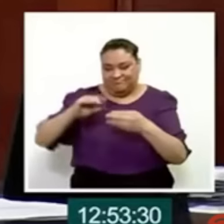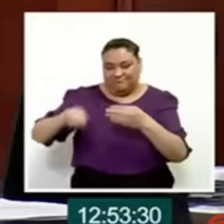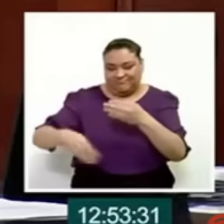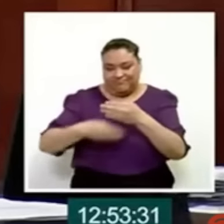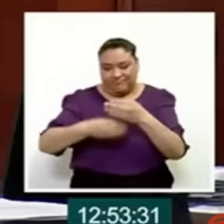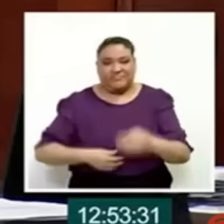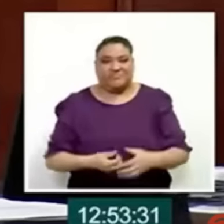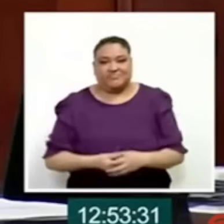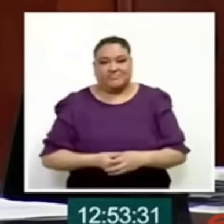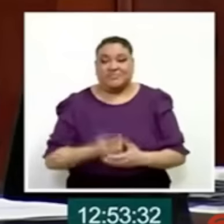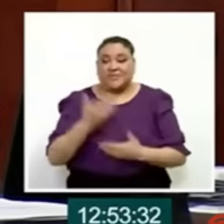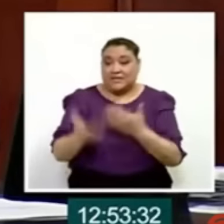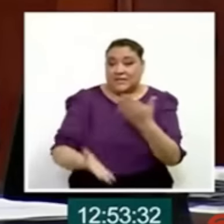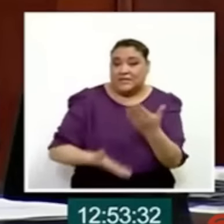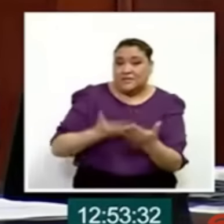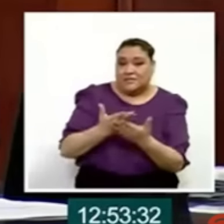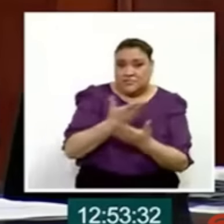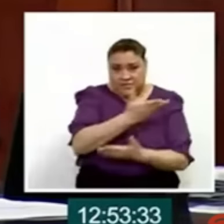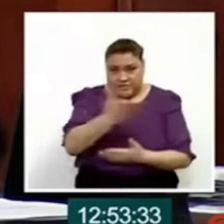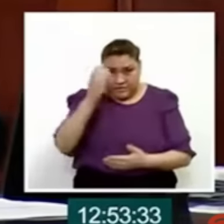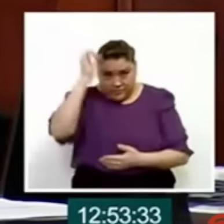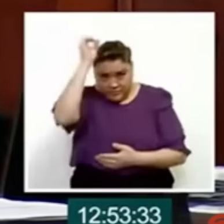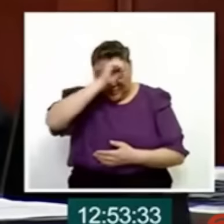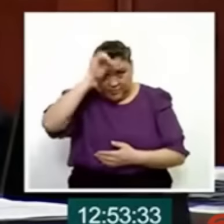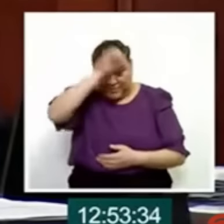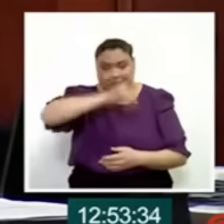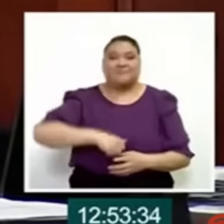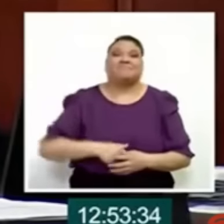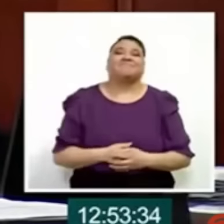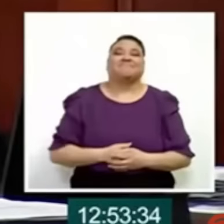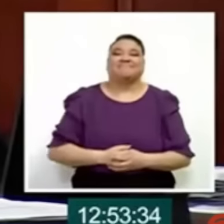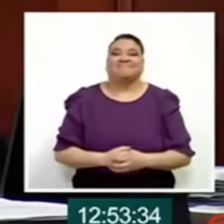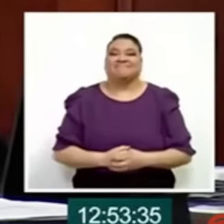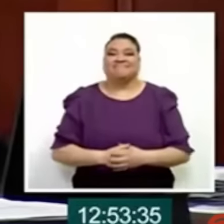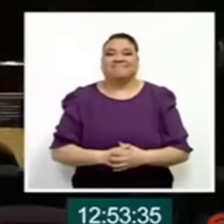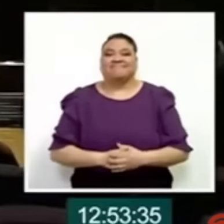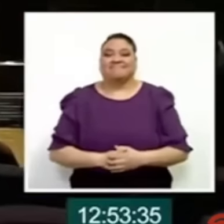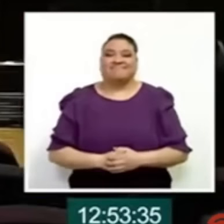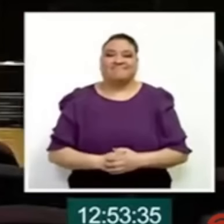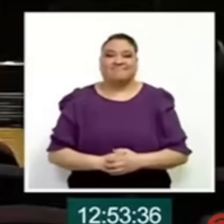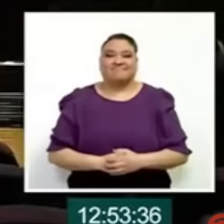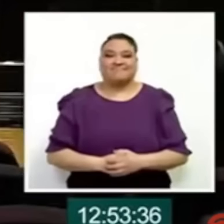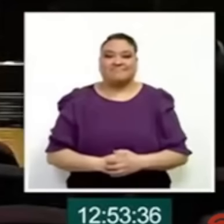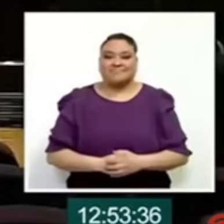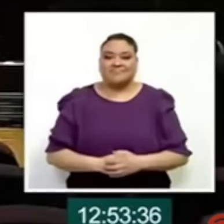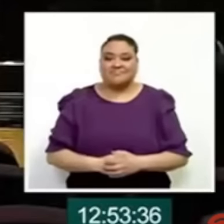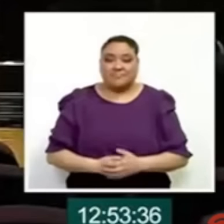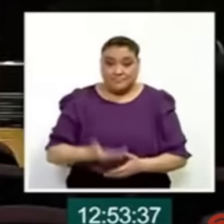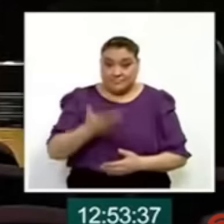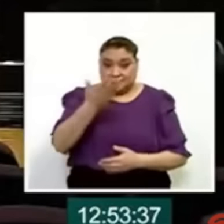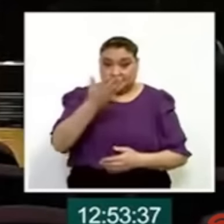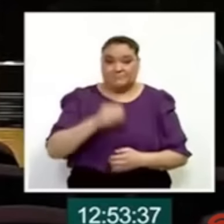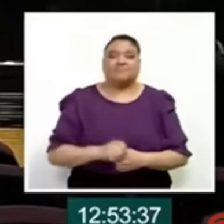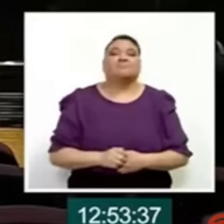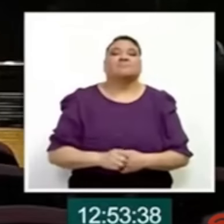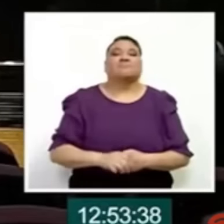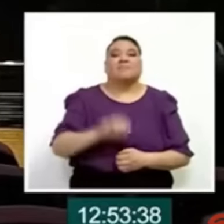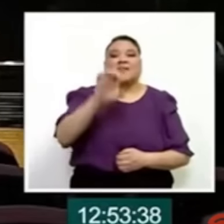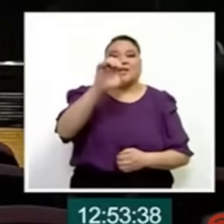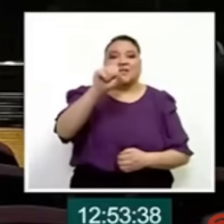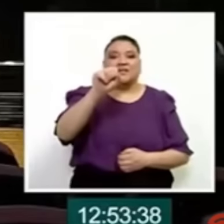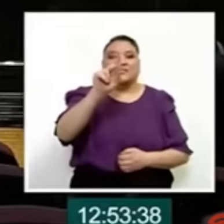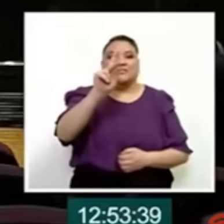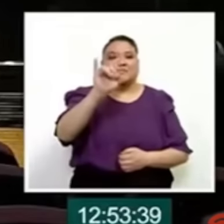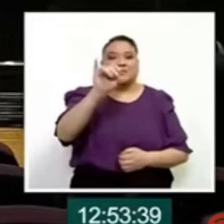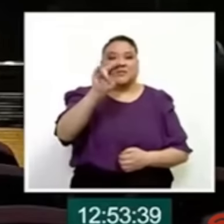confirmando cada una de esas determinaciones de créditos fiscales y la Corte, cuando llega a la Corte, pues en la anterior integración, pues lo que